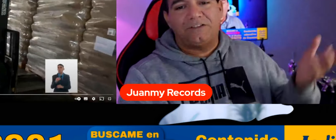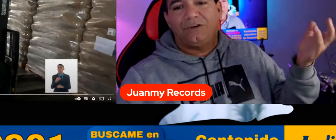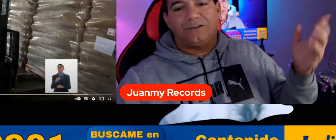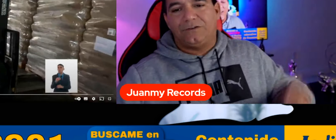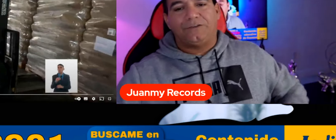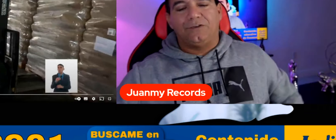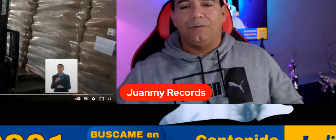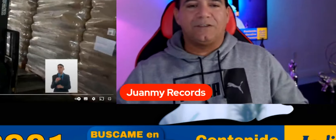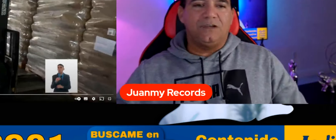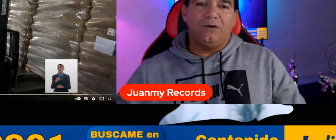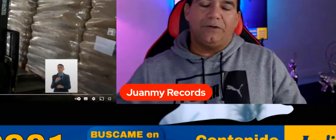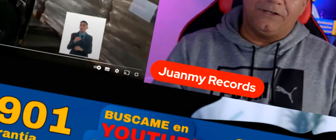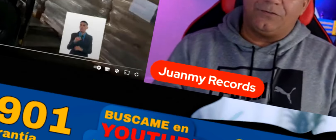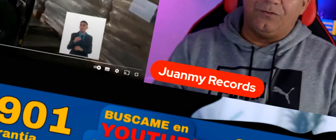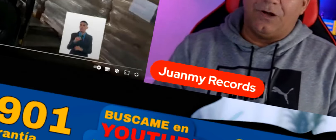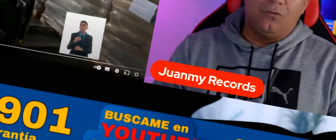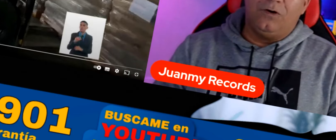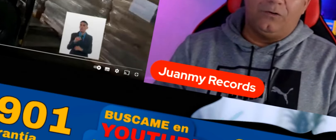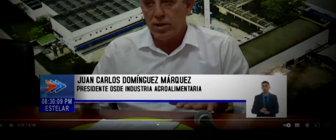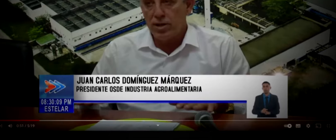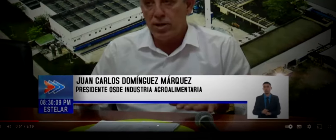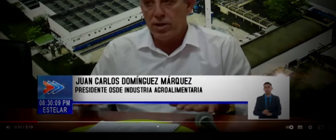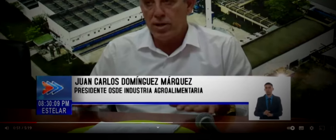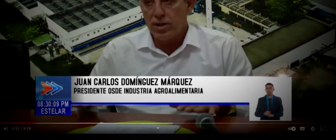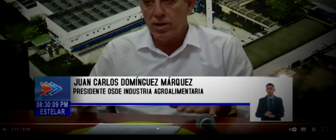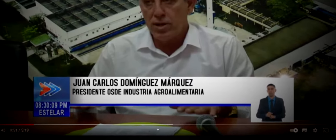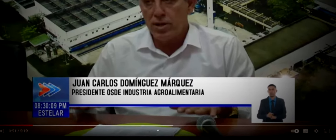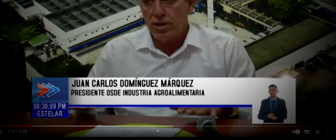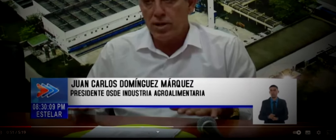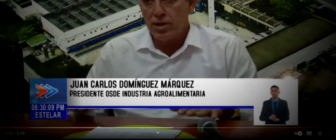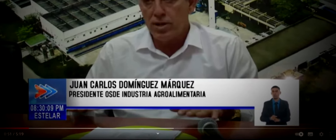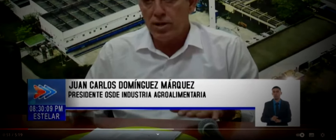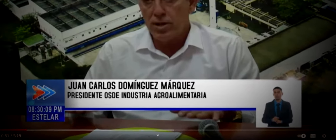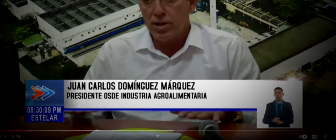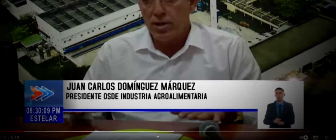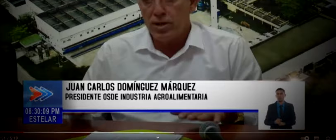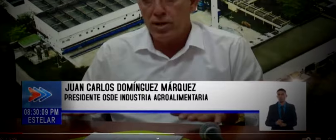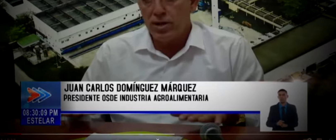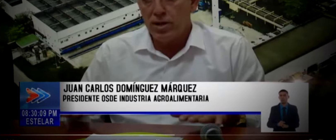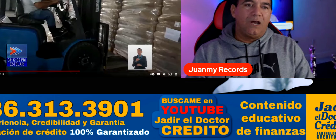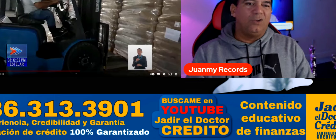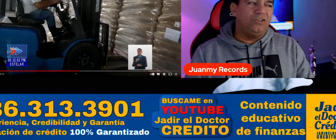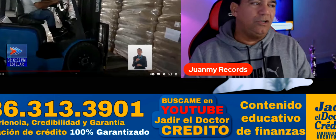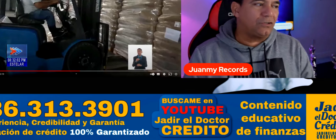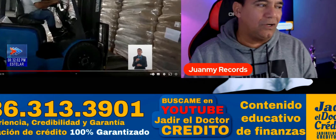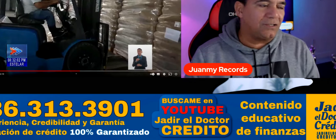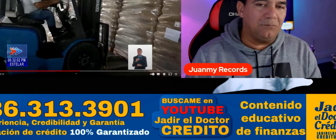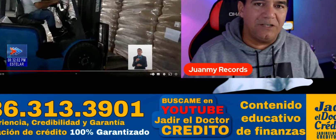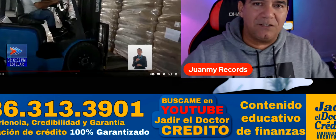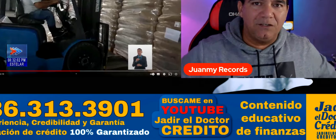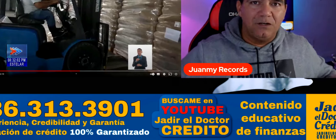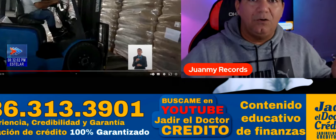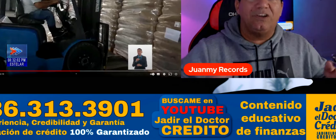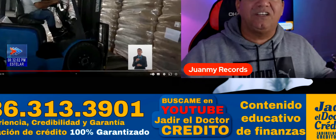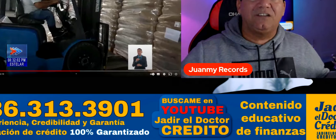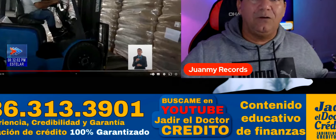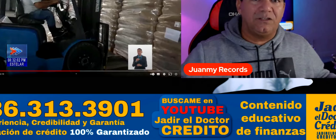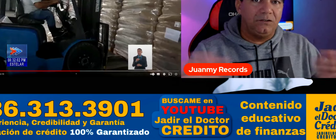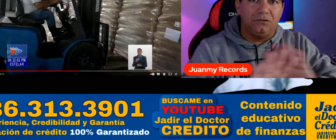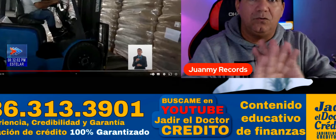No, es que esto es demasiado ya. Ya esto es una burla. Ustedes entendieron bien lo que acaba de decir este delincuente. A los niños de 0 a 6 meses, lo